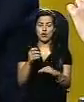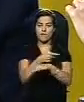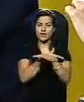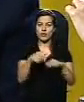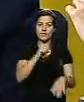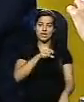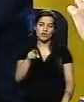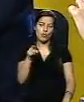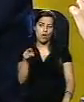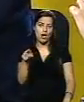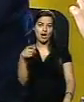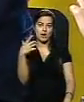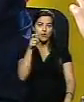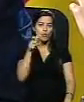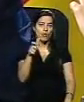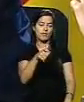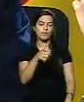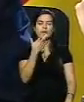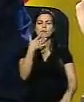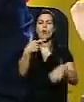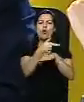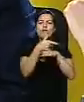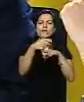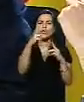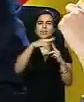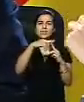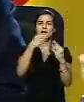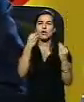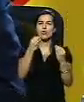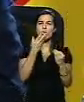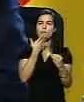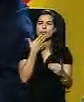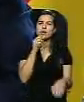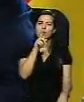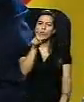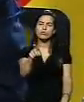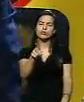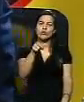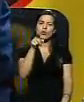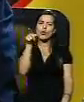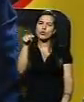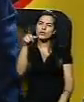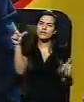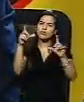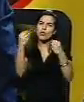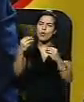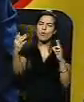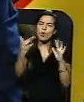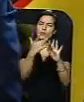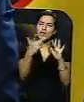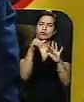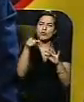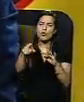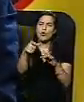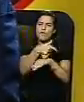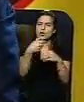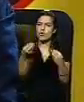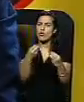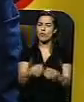como el del Táchira, ¿cómo serán las relaciones de Jaureguina con la gobernación del Táchira, hermano? Ah, Jesús.